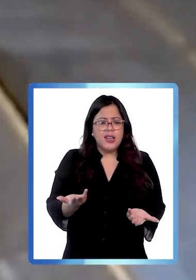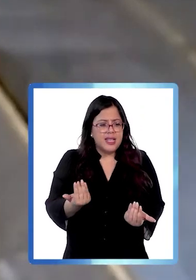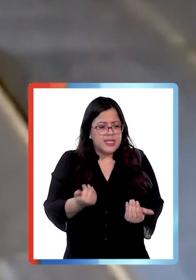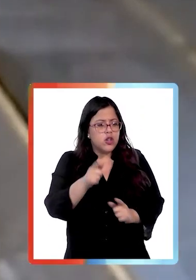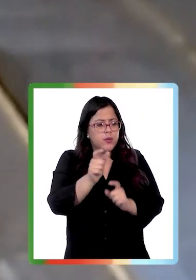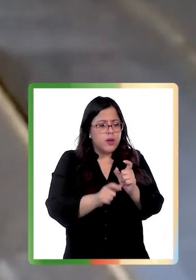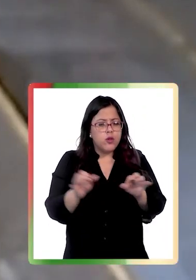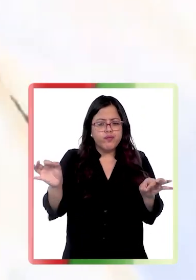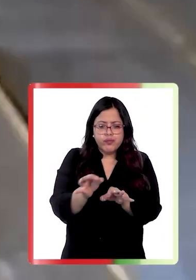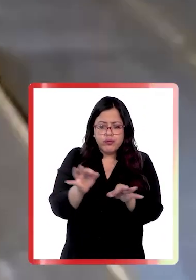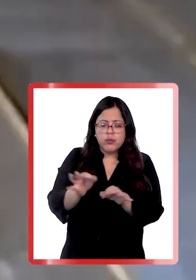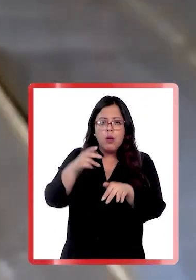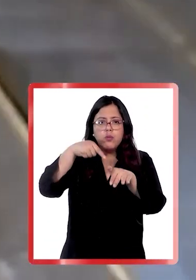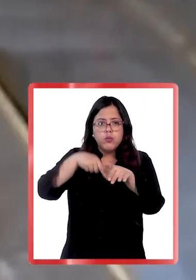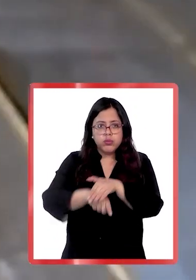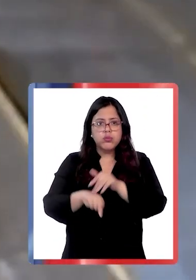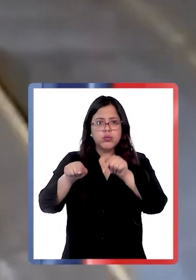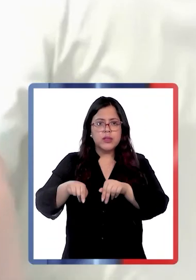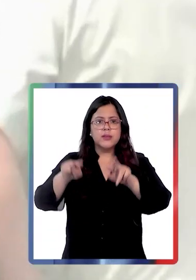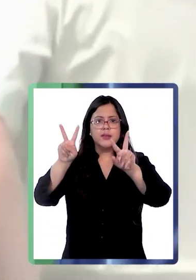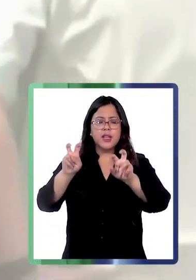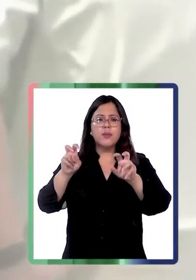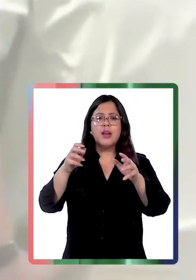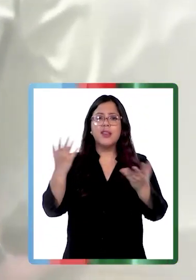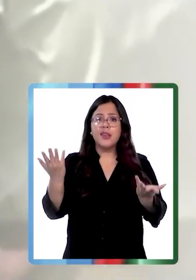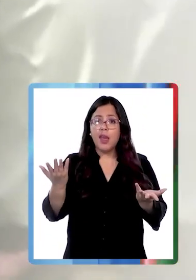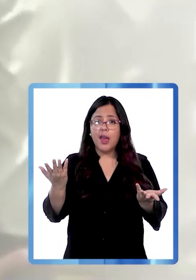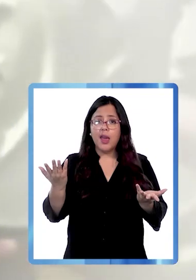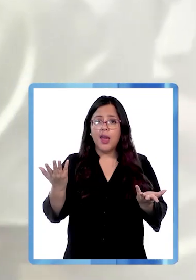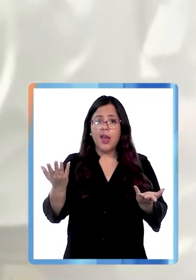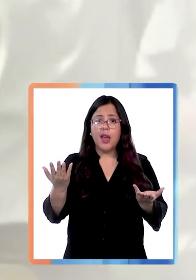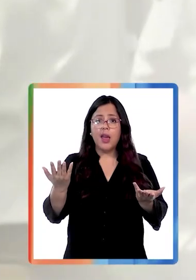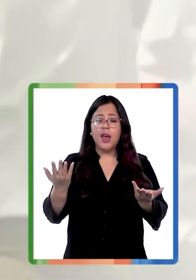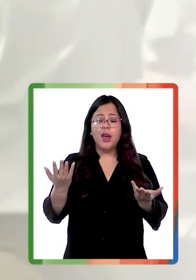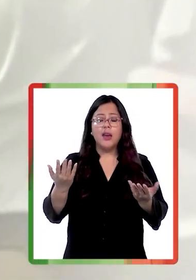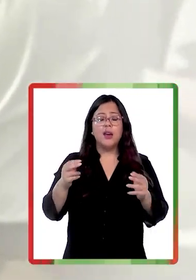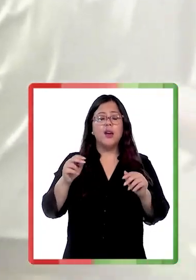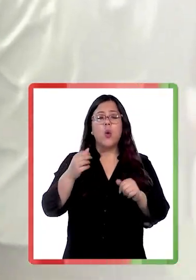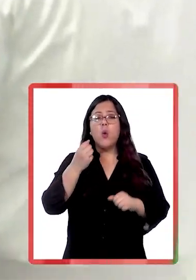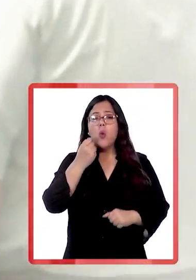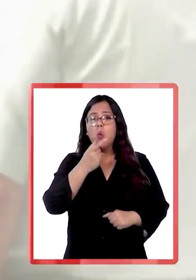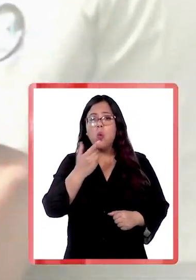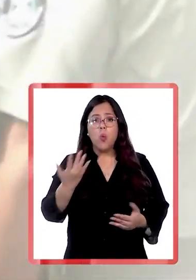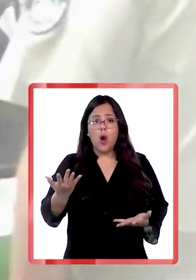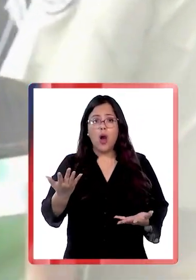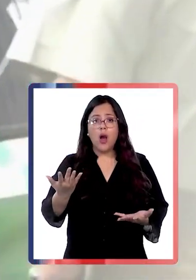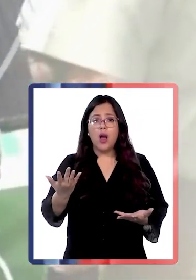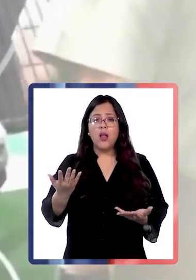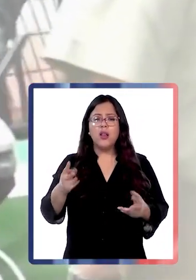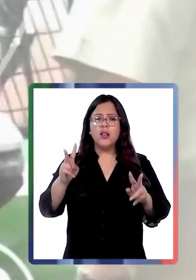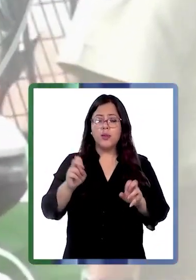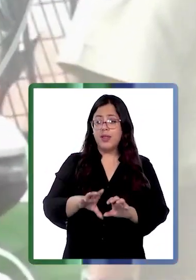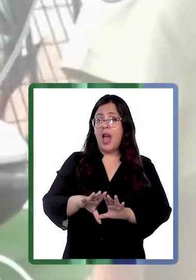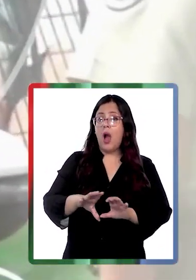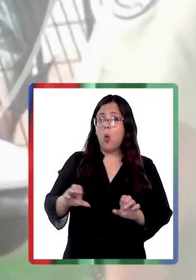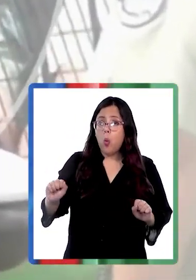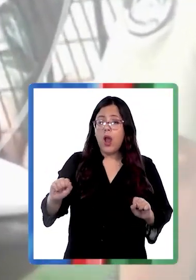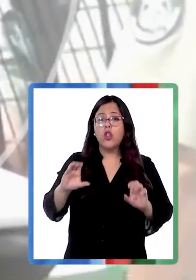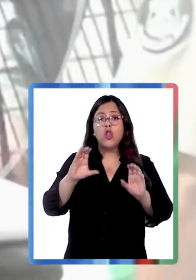en la ciudadanía hablar y a profundizar en el tan bullido concepto de lo que vendría siendo